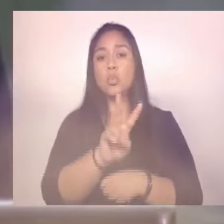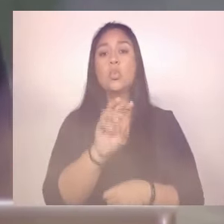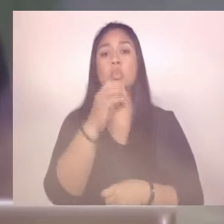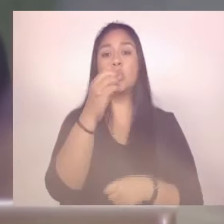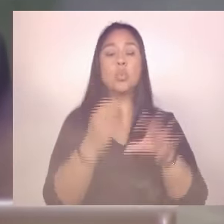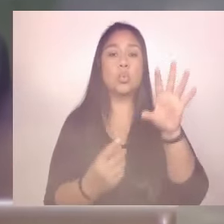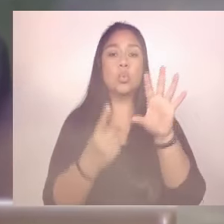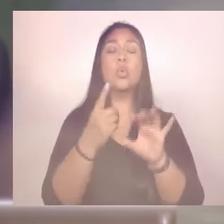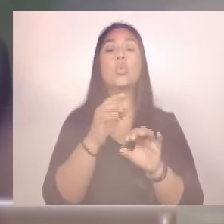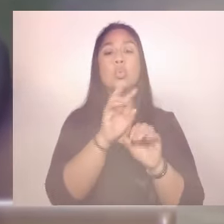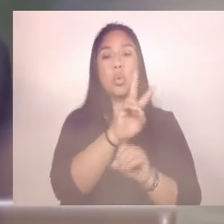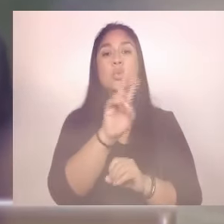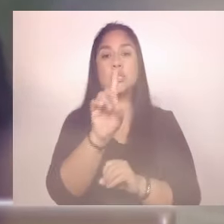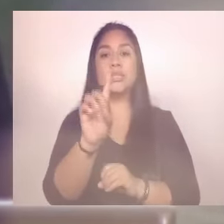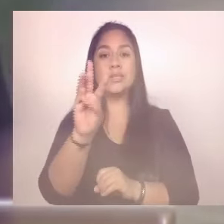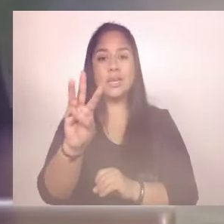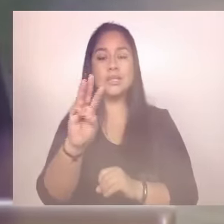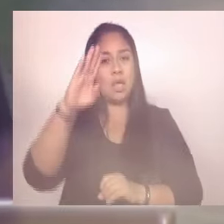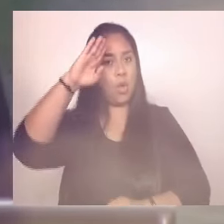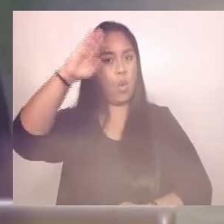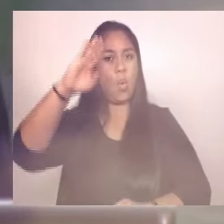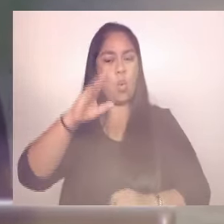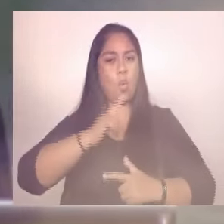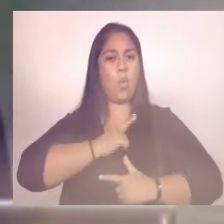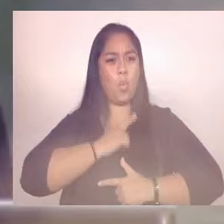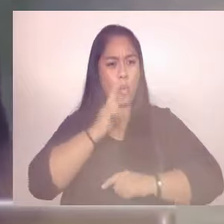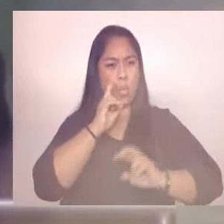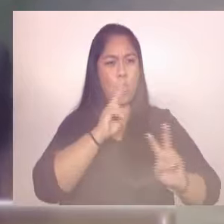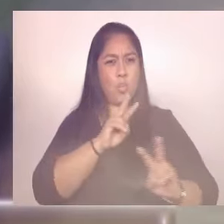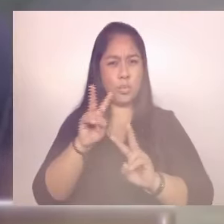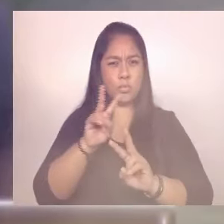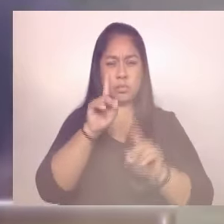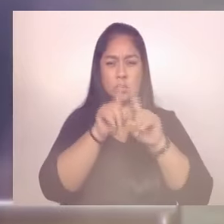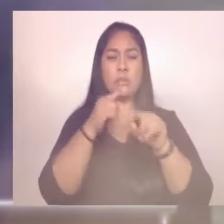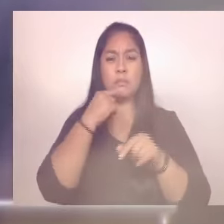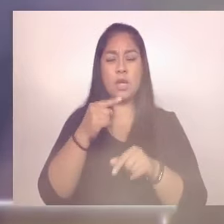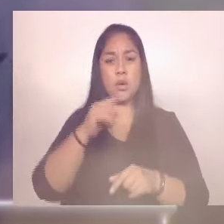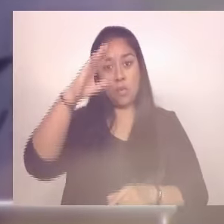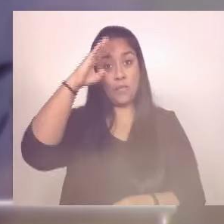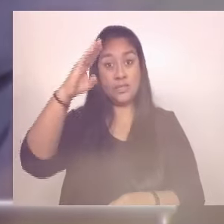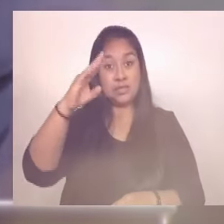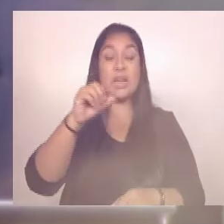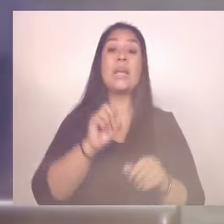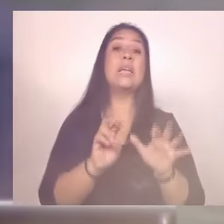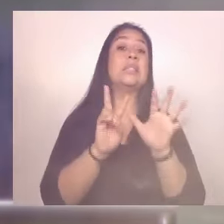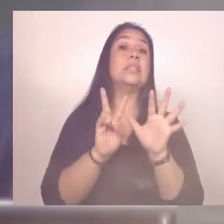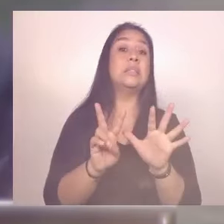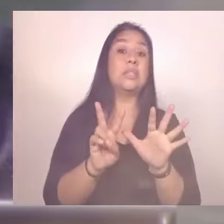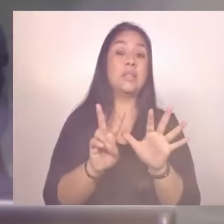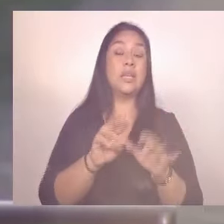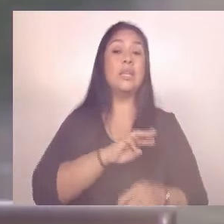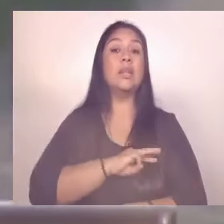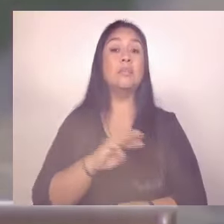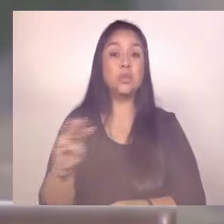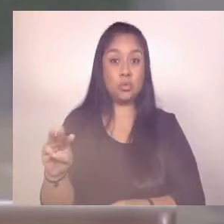con 213 oficiales, observadores militares y oficiales de Estado Mayor en 7